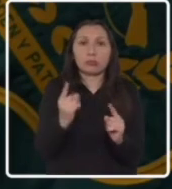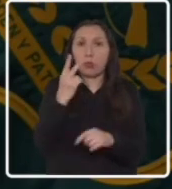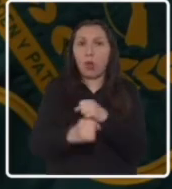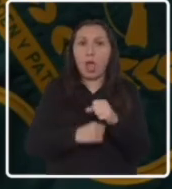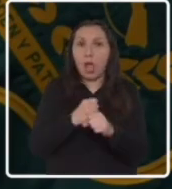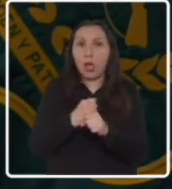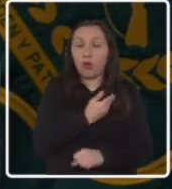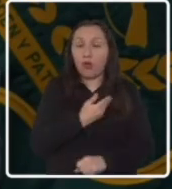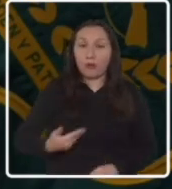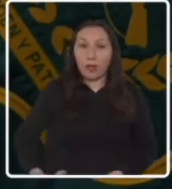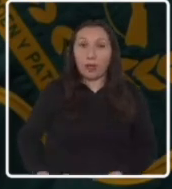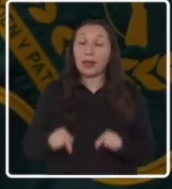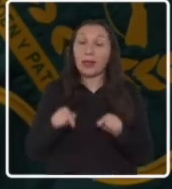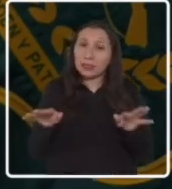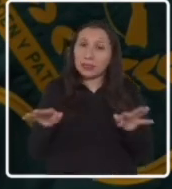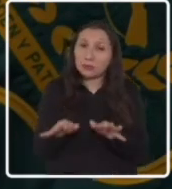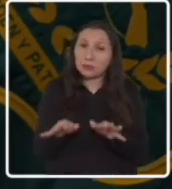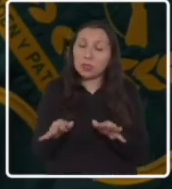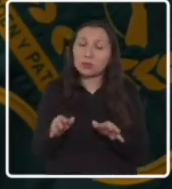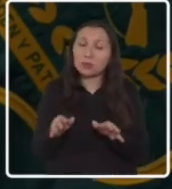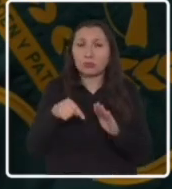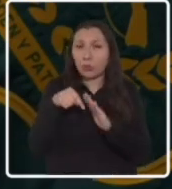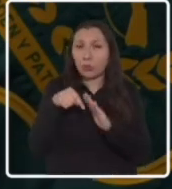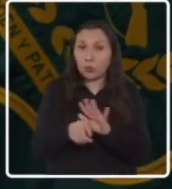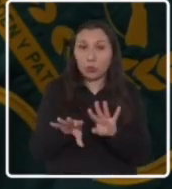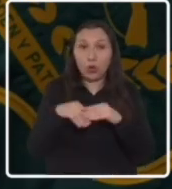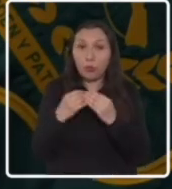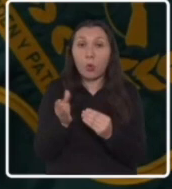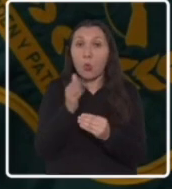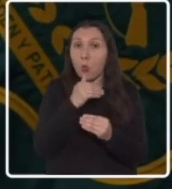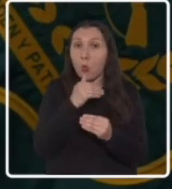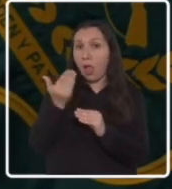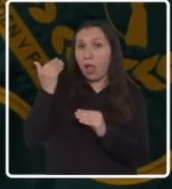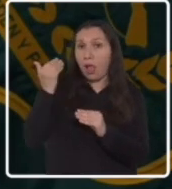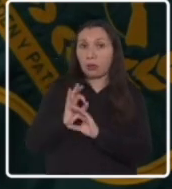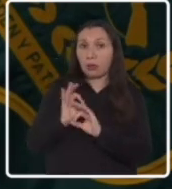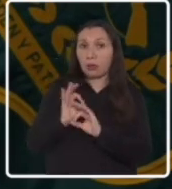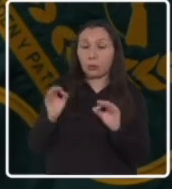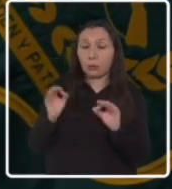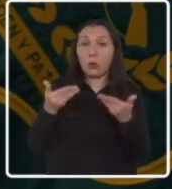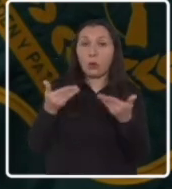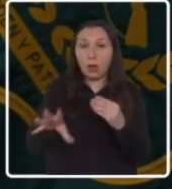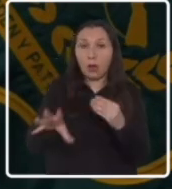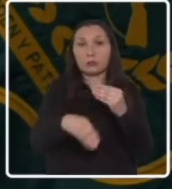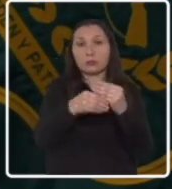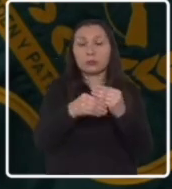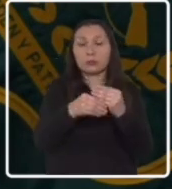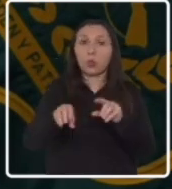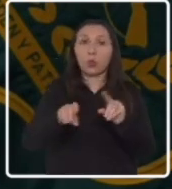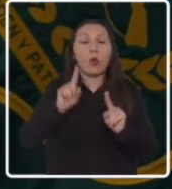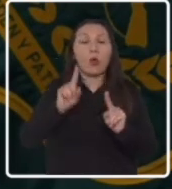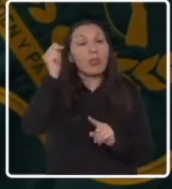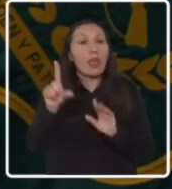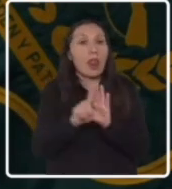gobierno. Este es un esfuerzo que es profundo, que es integral, que no tiene precedentes, que incluye además una cuestión que no es de